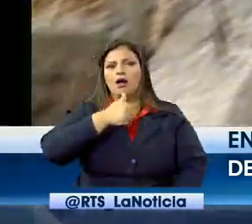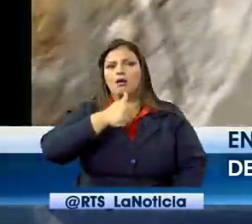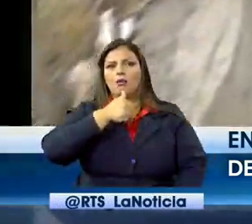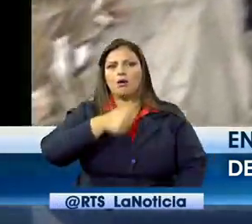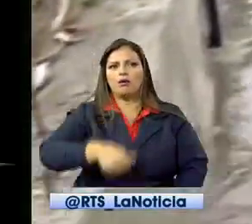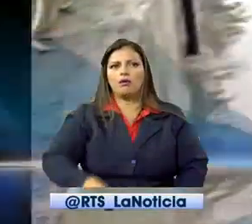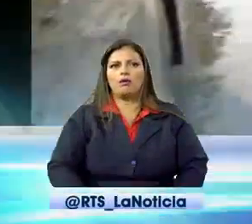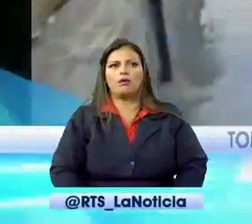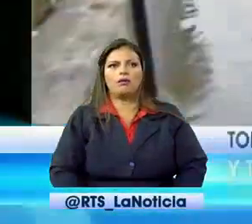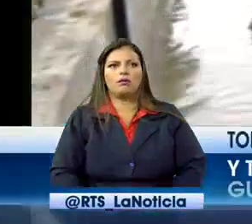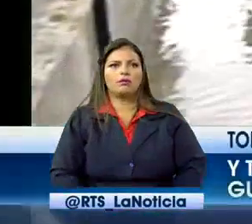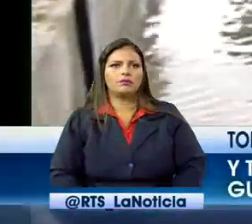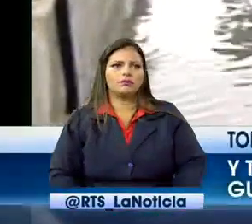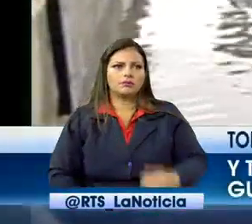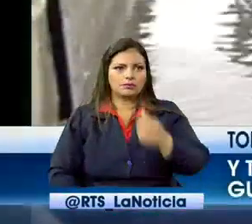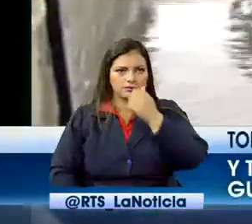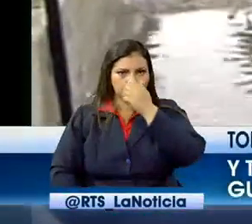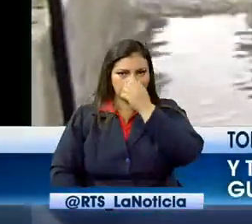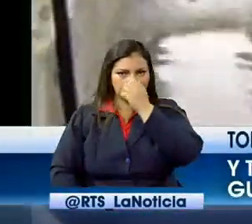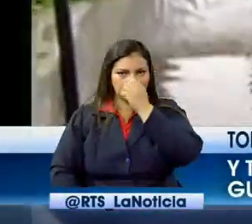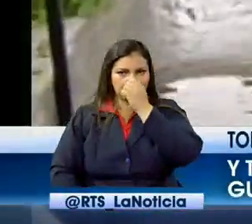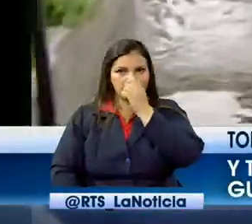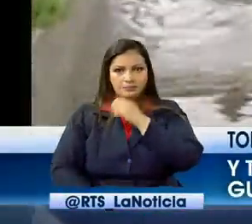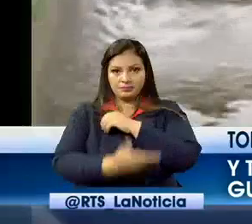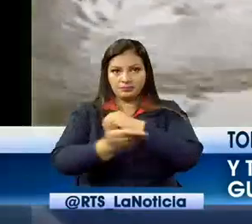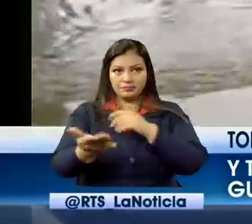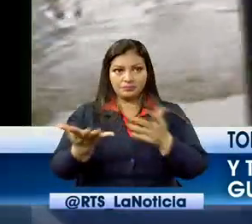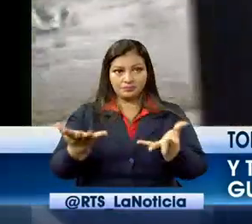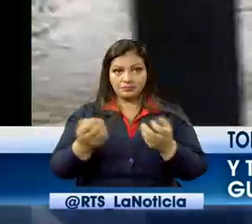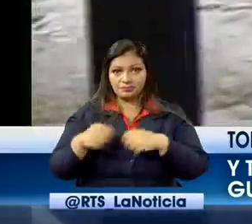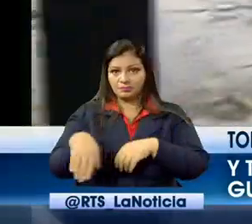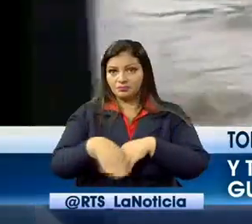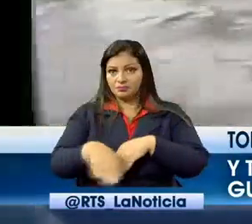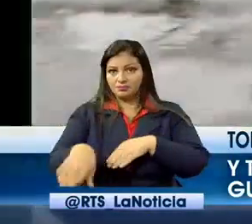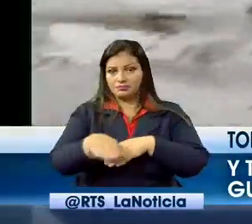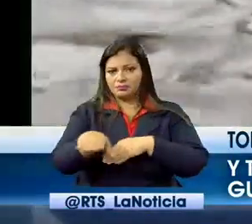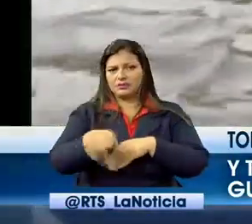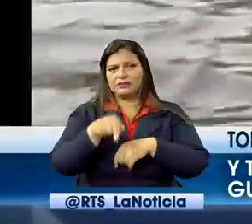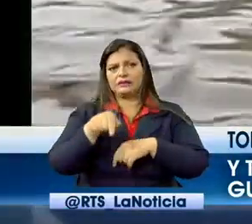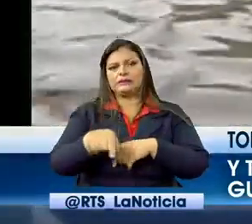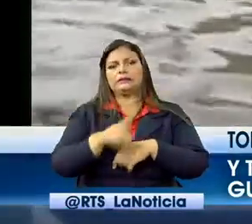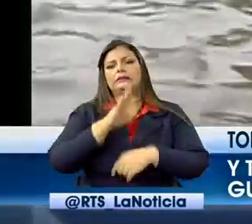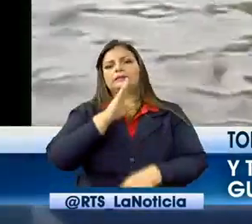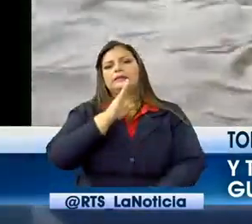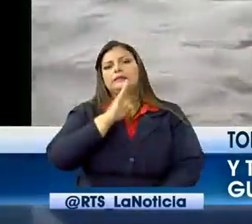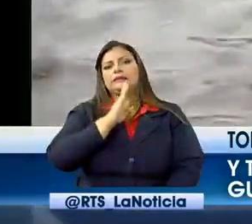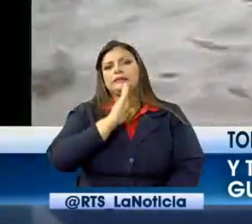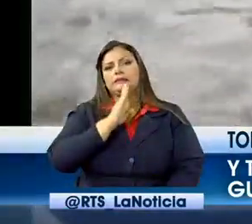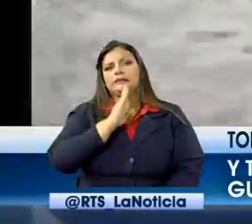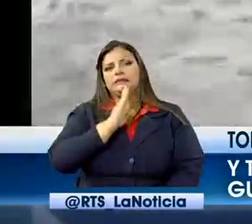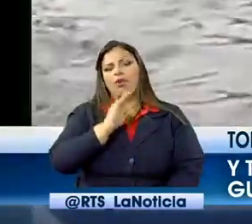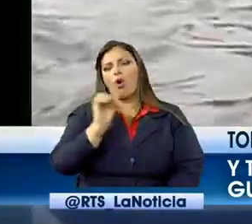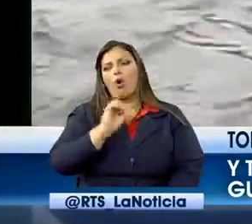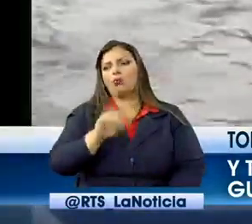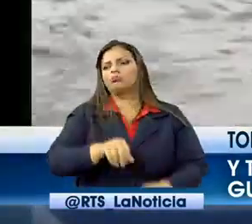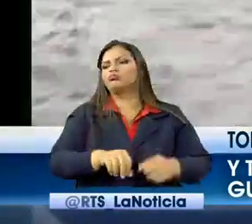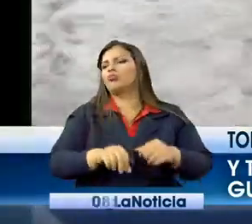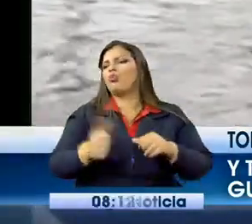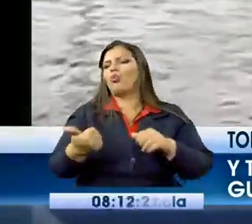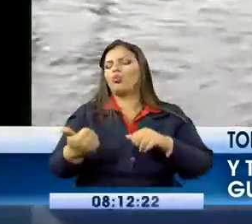Acá el tráfico, por si acaso, si usted va a circular por este sector... Tenga paciencia o tome rutas alternas